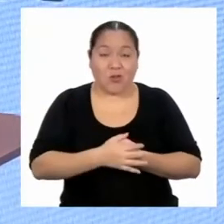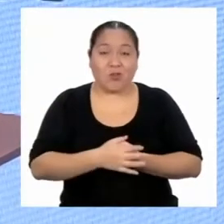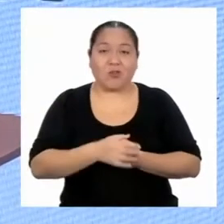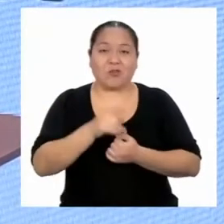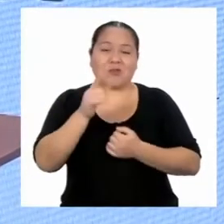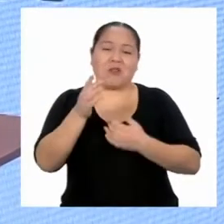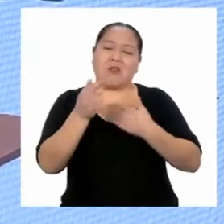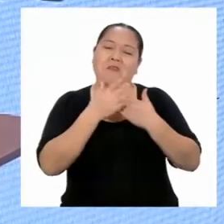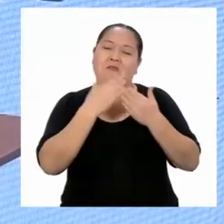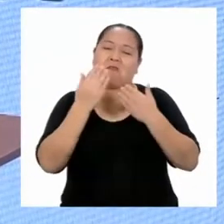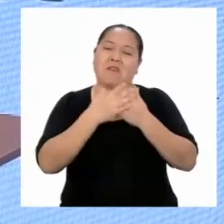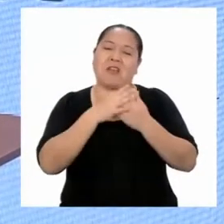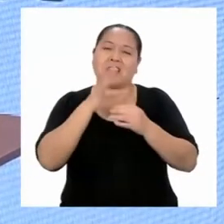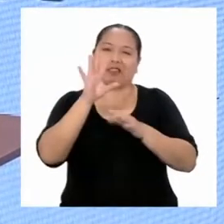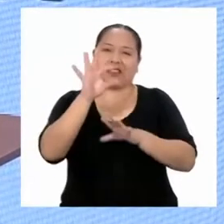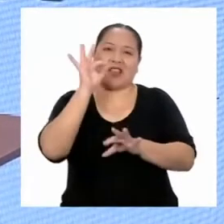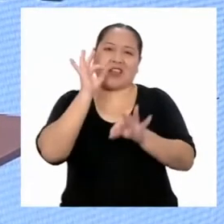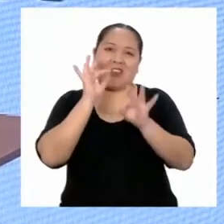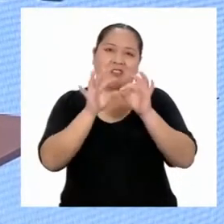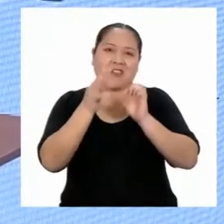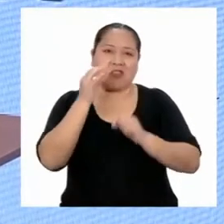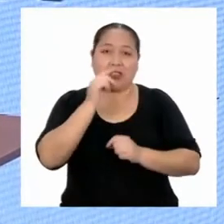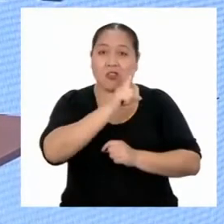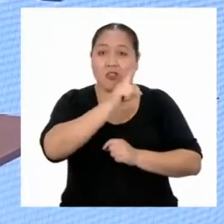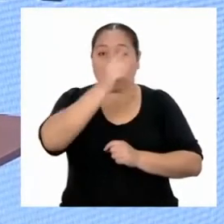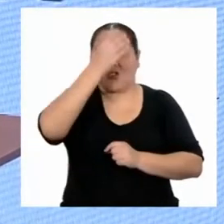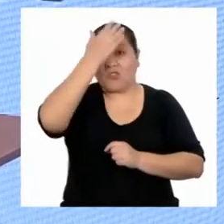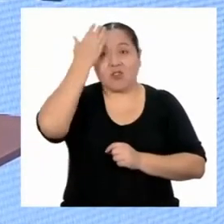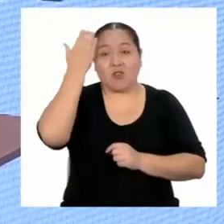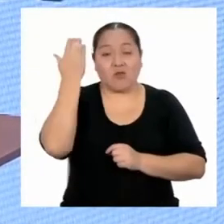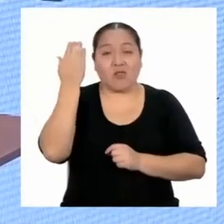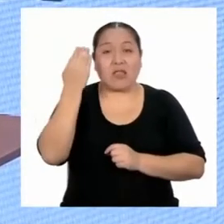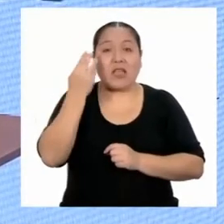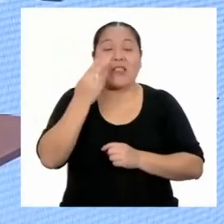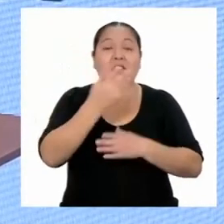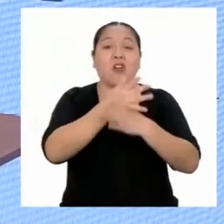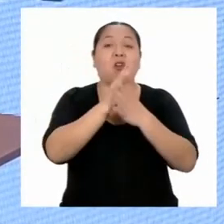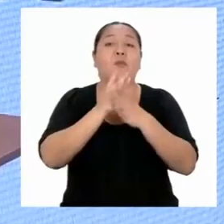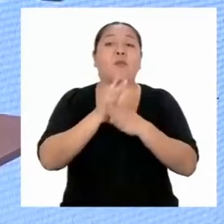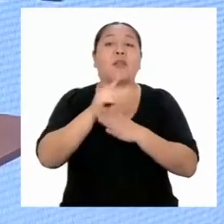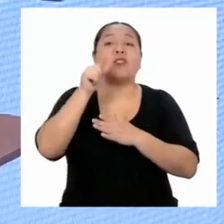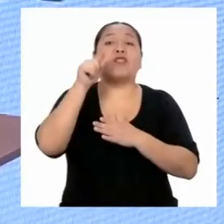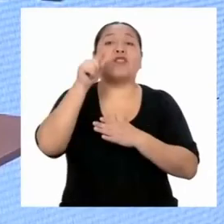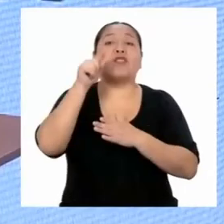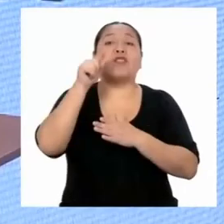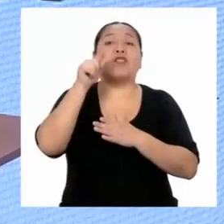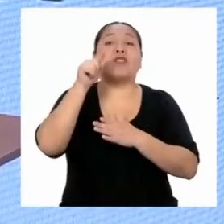será sencillísimo. No te olvides de compartir tus aprendizajes con tus familiares para